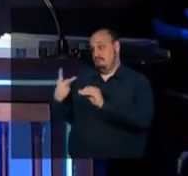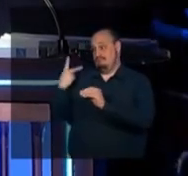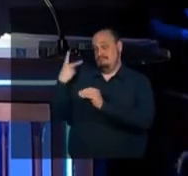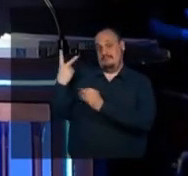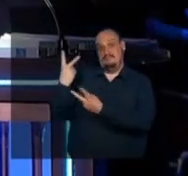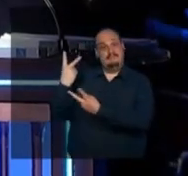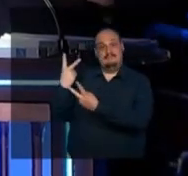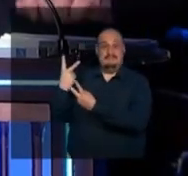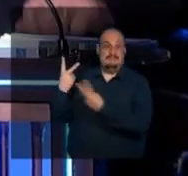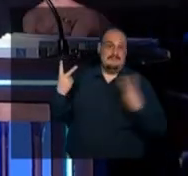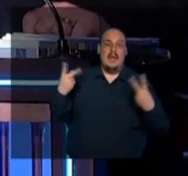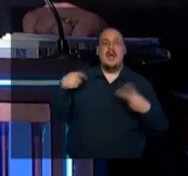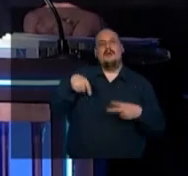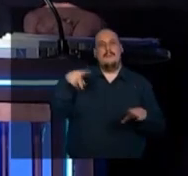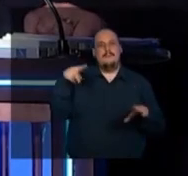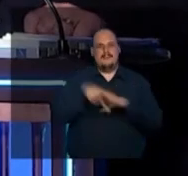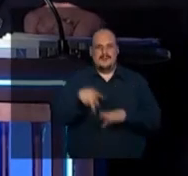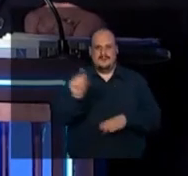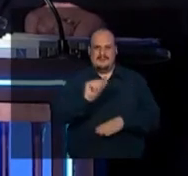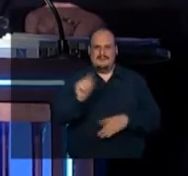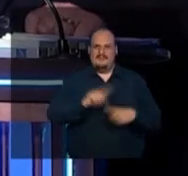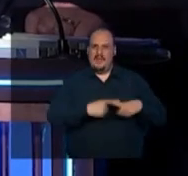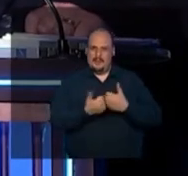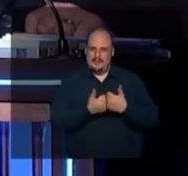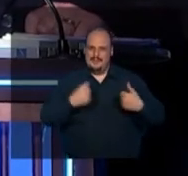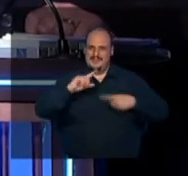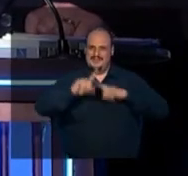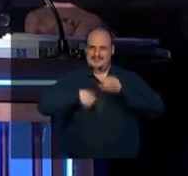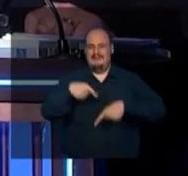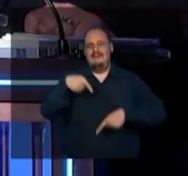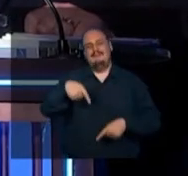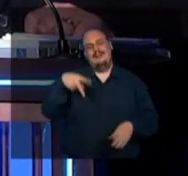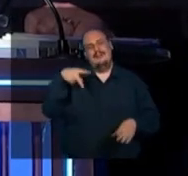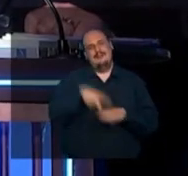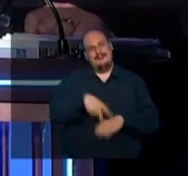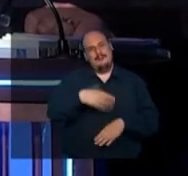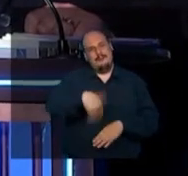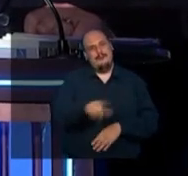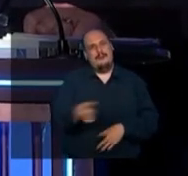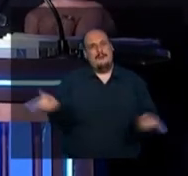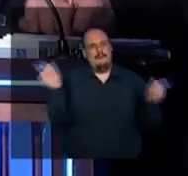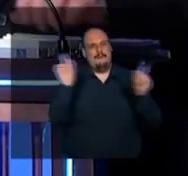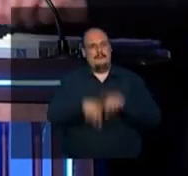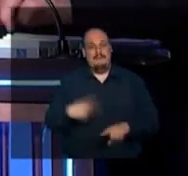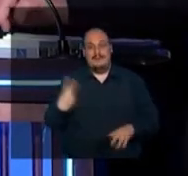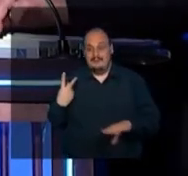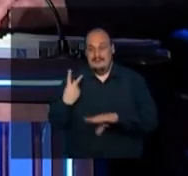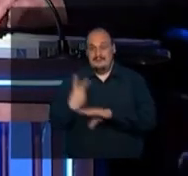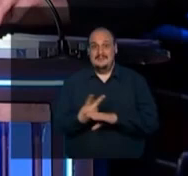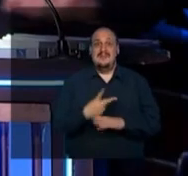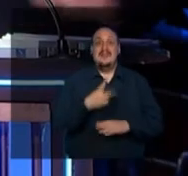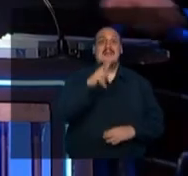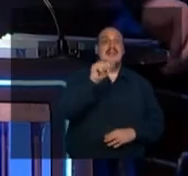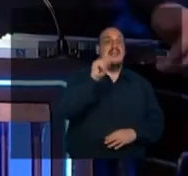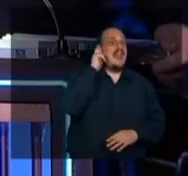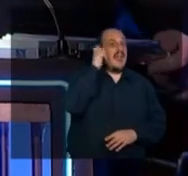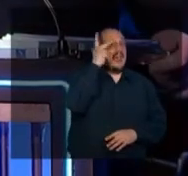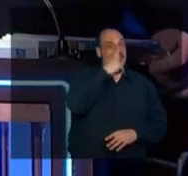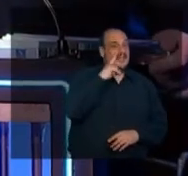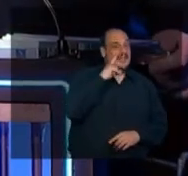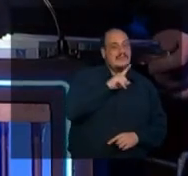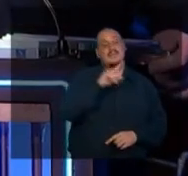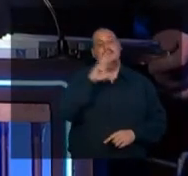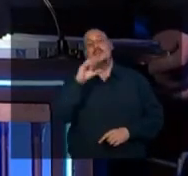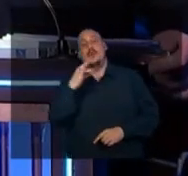hacemos una pausa muy breve y continúa el debate Así es hacemos un corte y enseguida estarán acá como moderadores soledad largui y